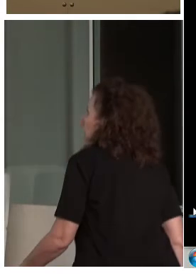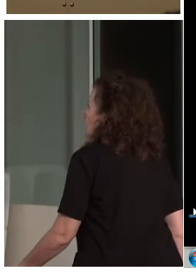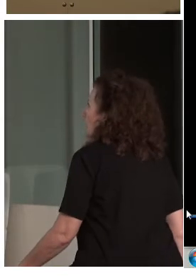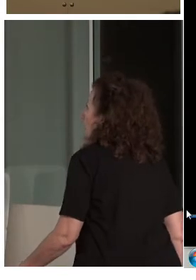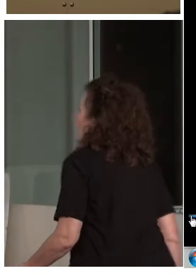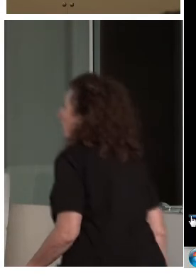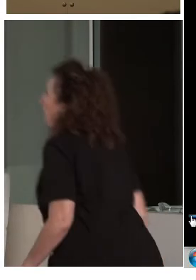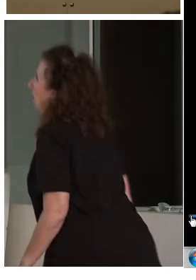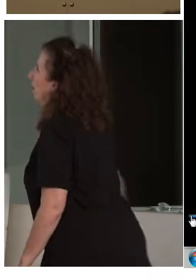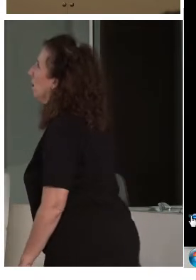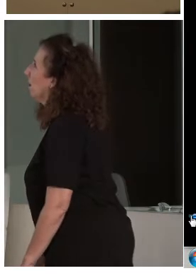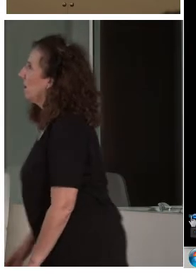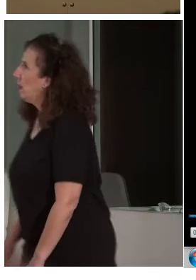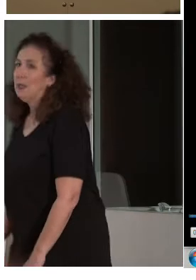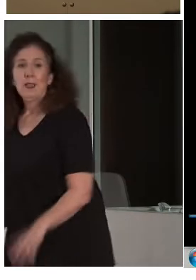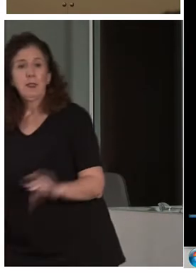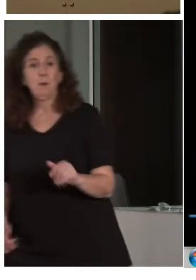una... Sillas como estas